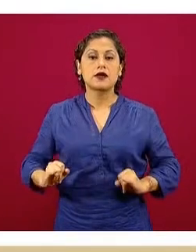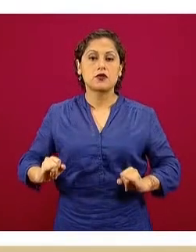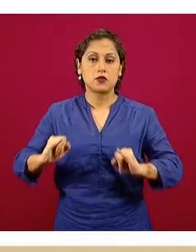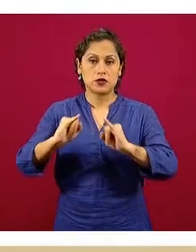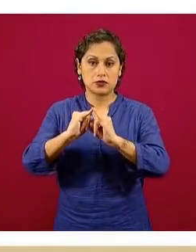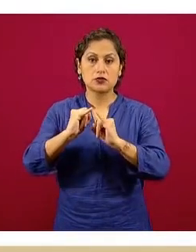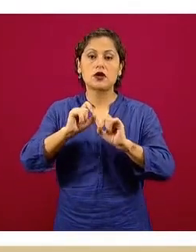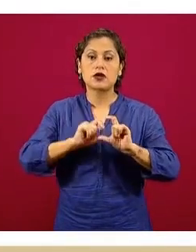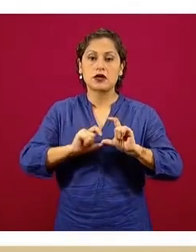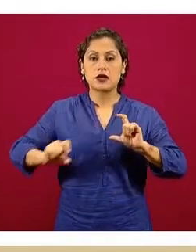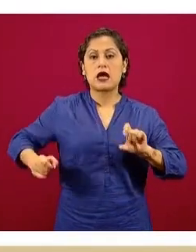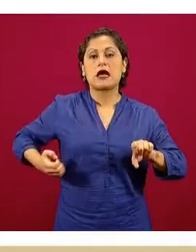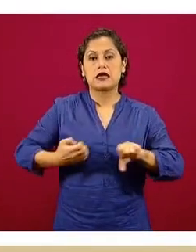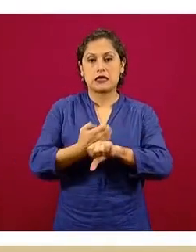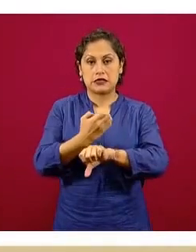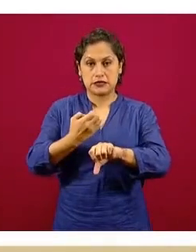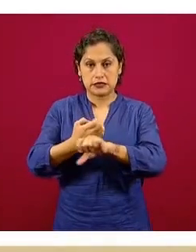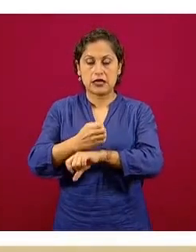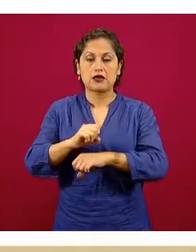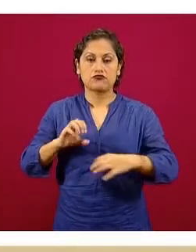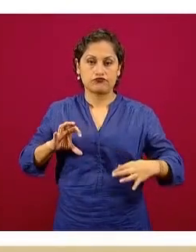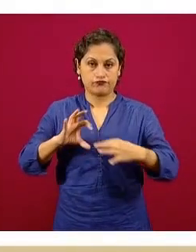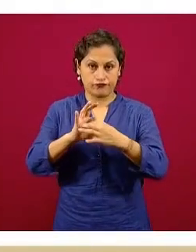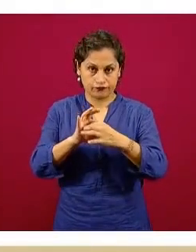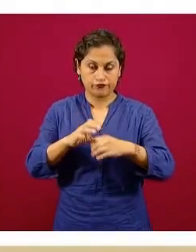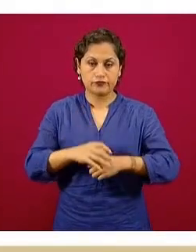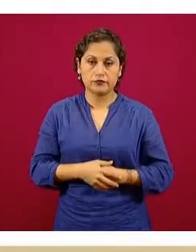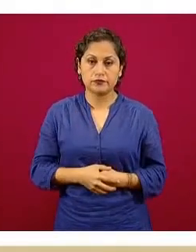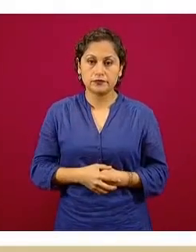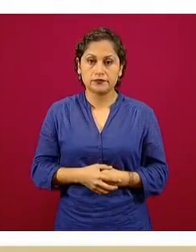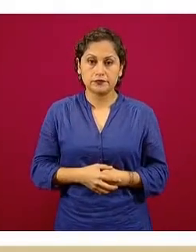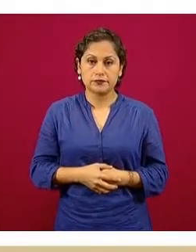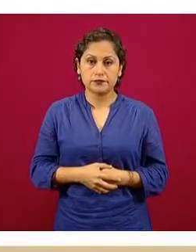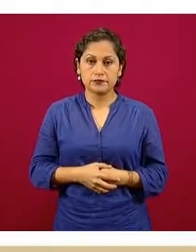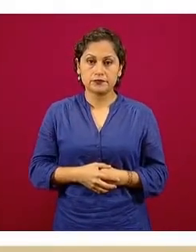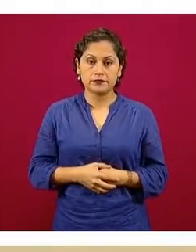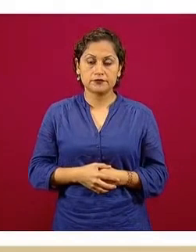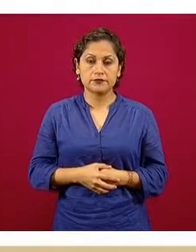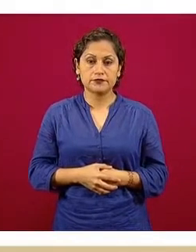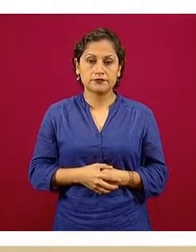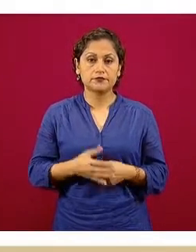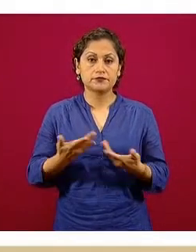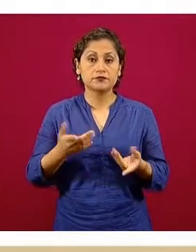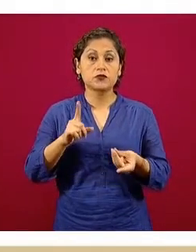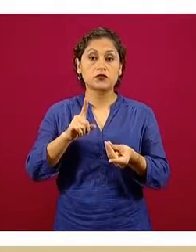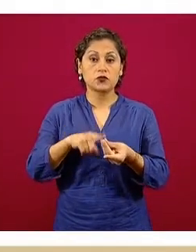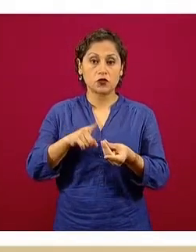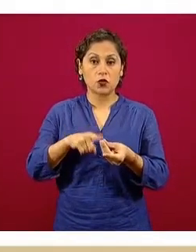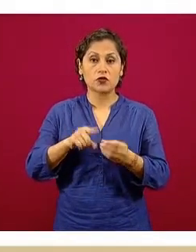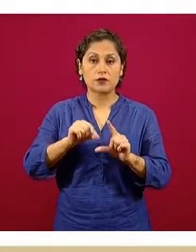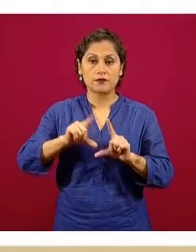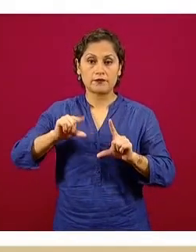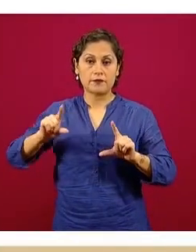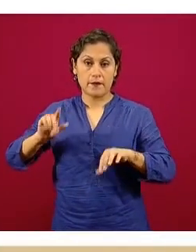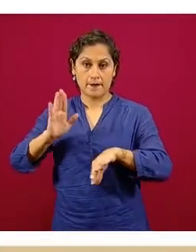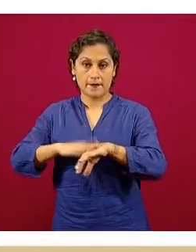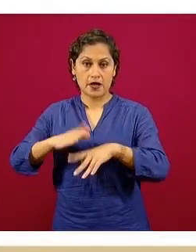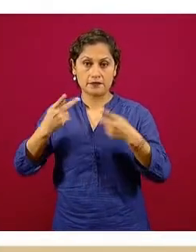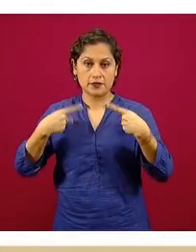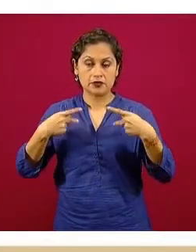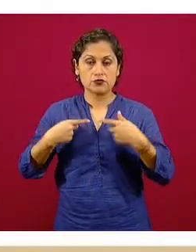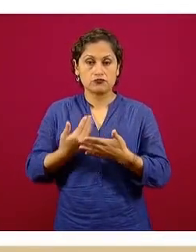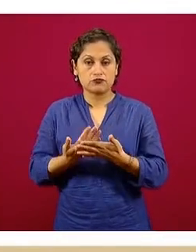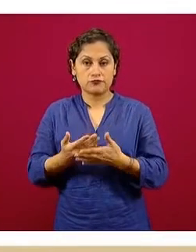y en qué institución se encuentra en un momento determinado concentrada la mayor carga de éstas veamos la